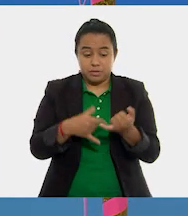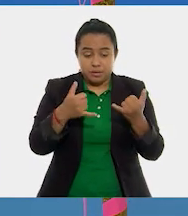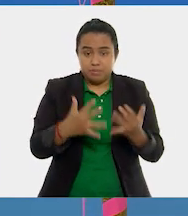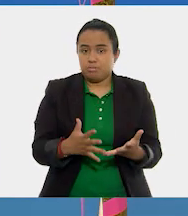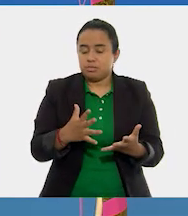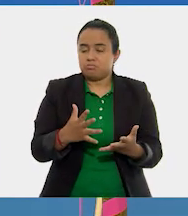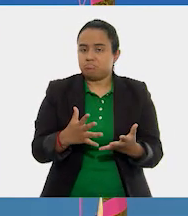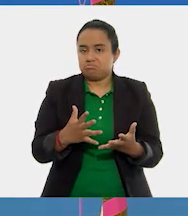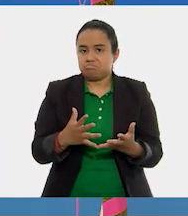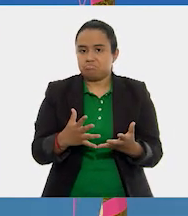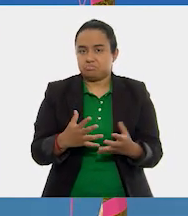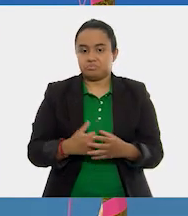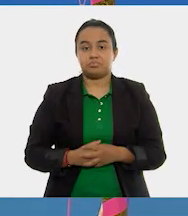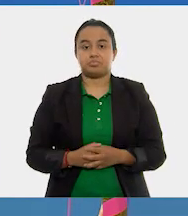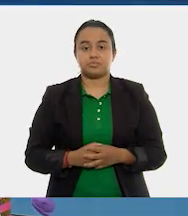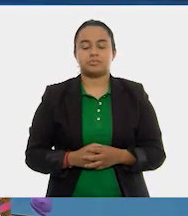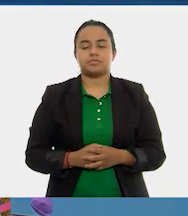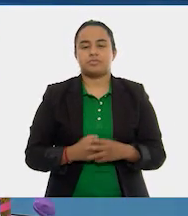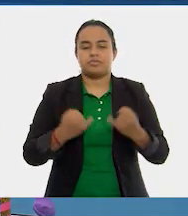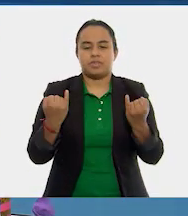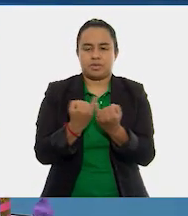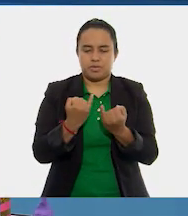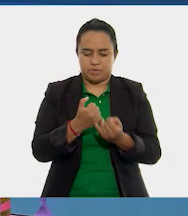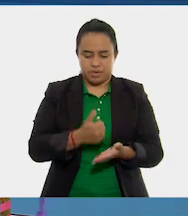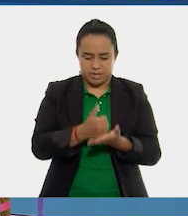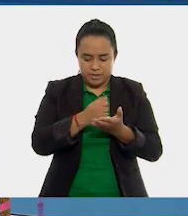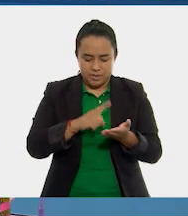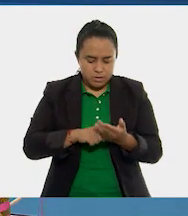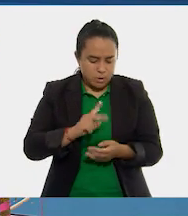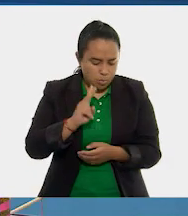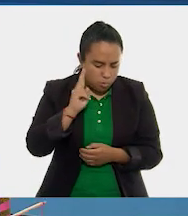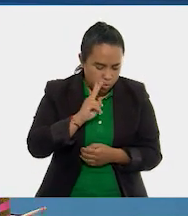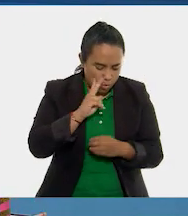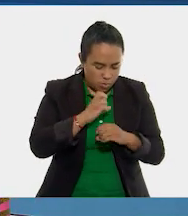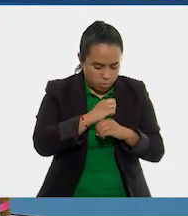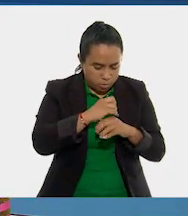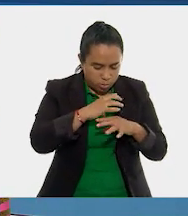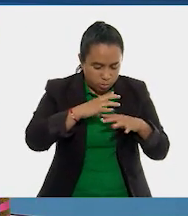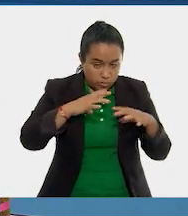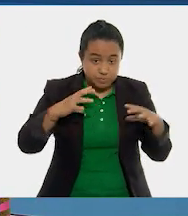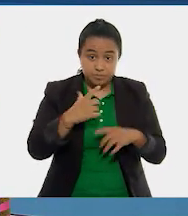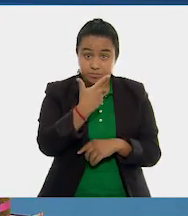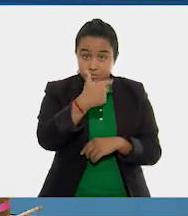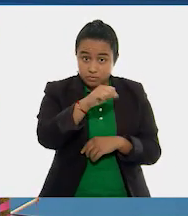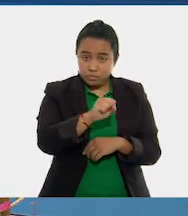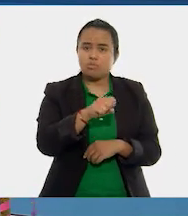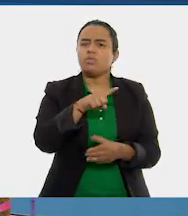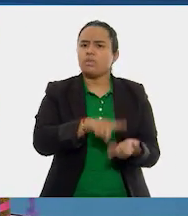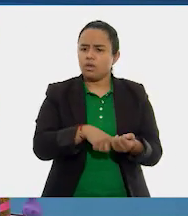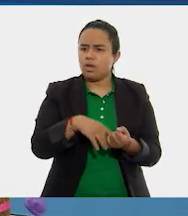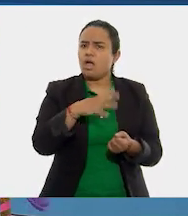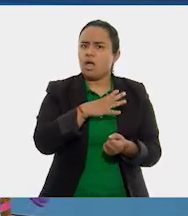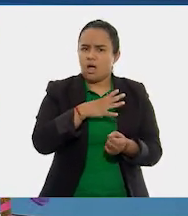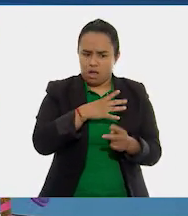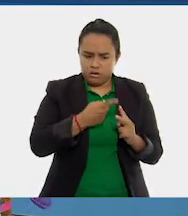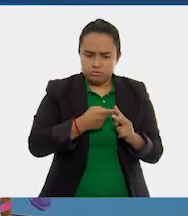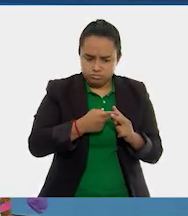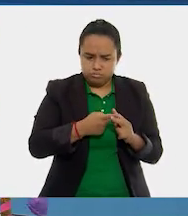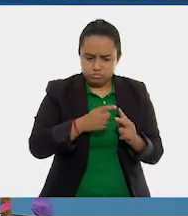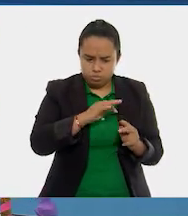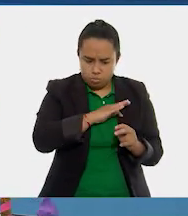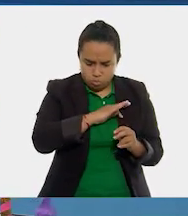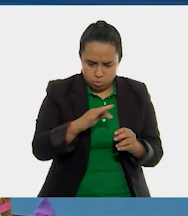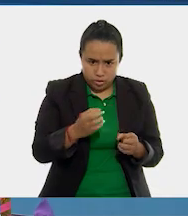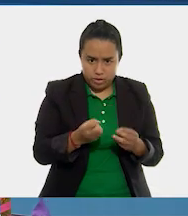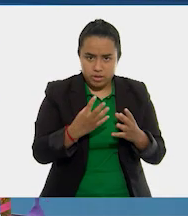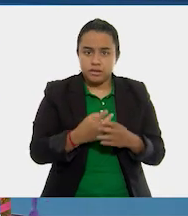pesados. También observamos con ayuda de nuestro experimento en el globo que los gases también pueden medirse. ¿Qué nos